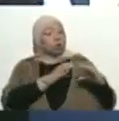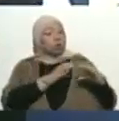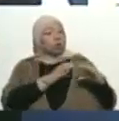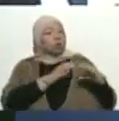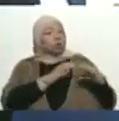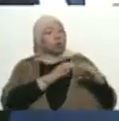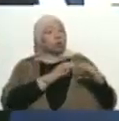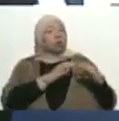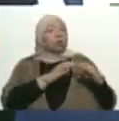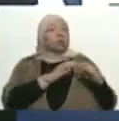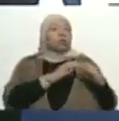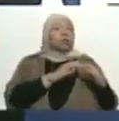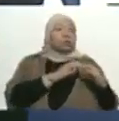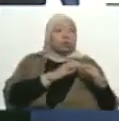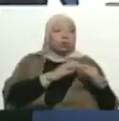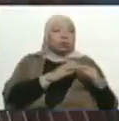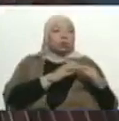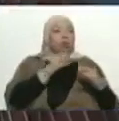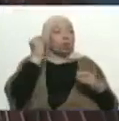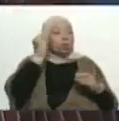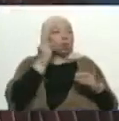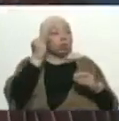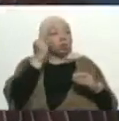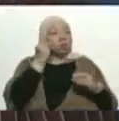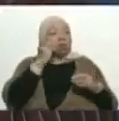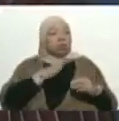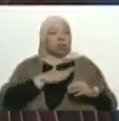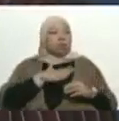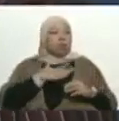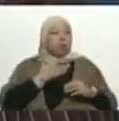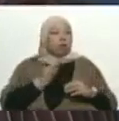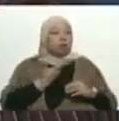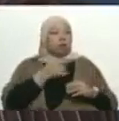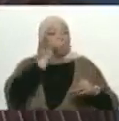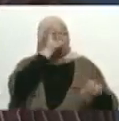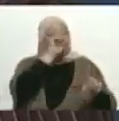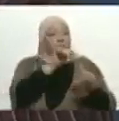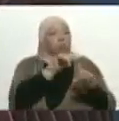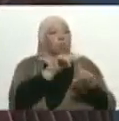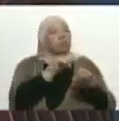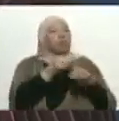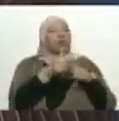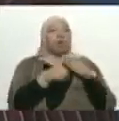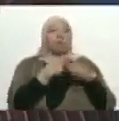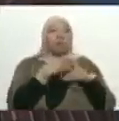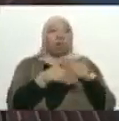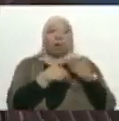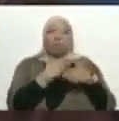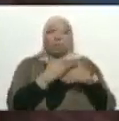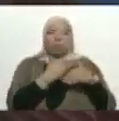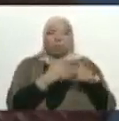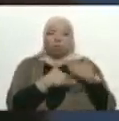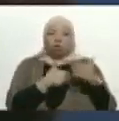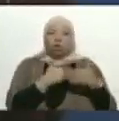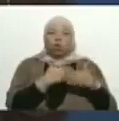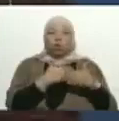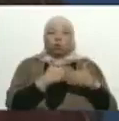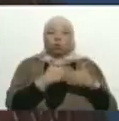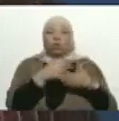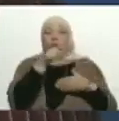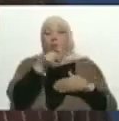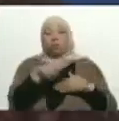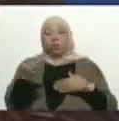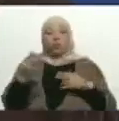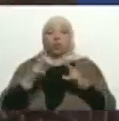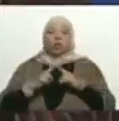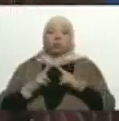alternativo. Yo creo que se puede ir logrando y se va a ir logrando poco a poco. Que si una persona